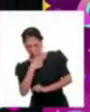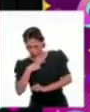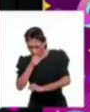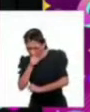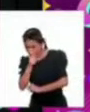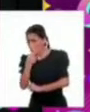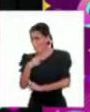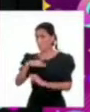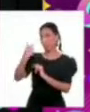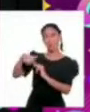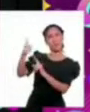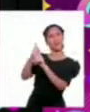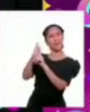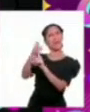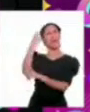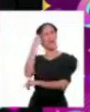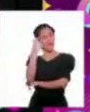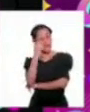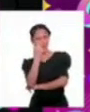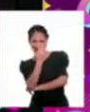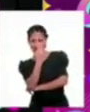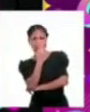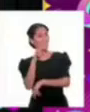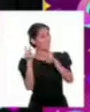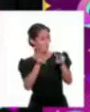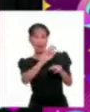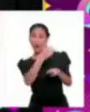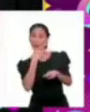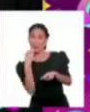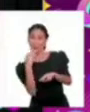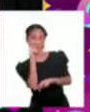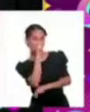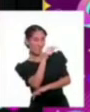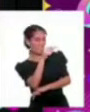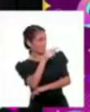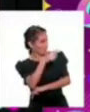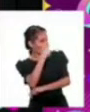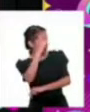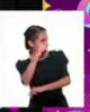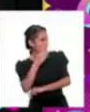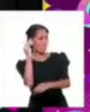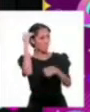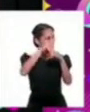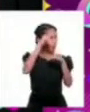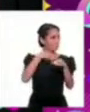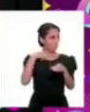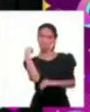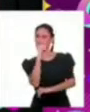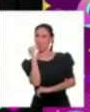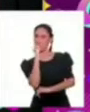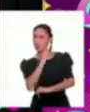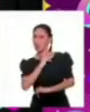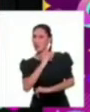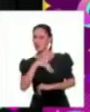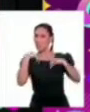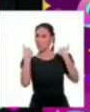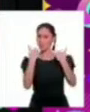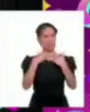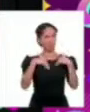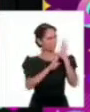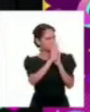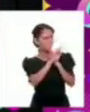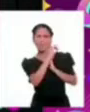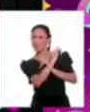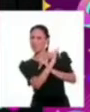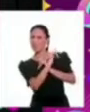el darse cuenta de que, mira, hay un chico que también lo hizo, que creó un banco, ¿por qué yo no lo puedo hacer? Y eso es lo que busco, que se den cuenta de las personas que realmente